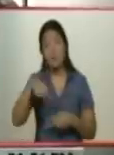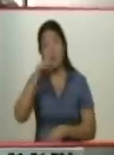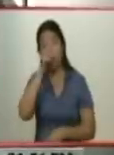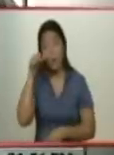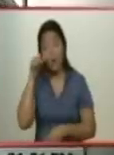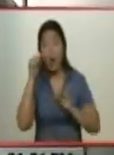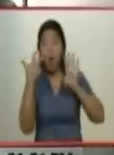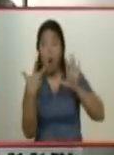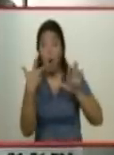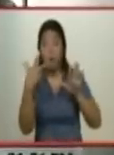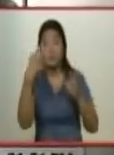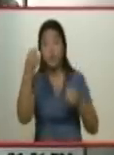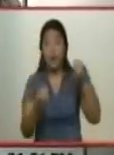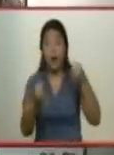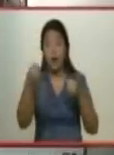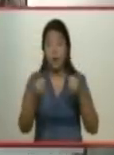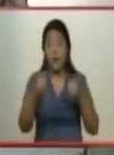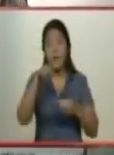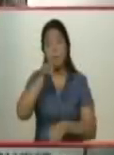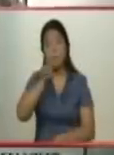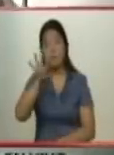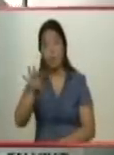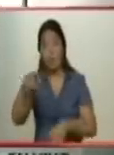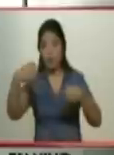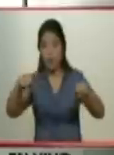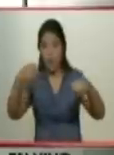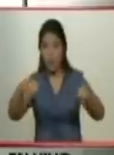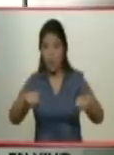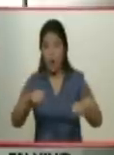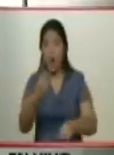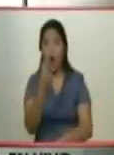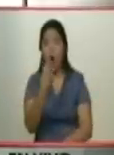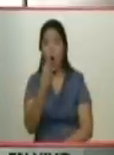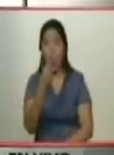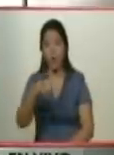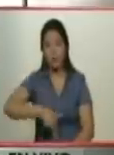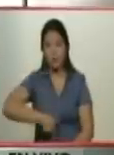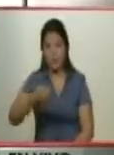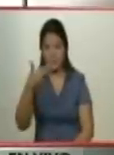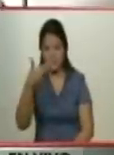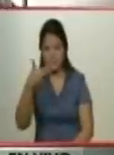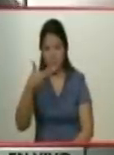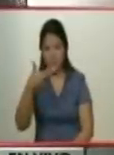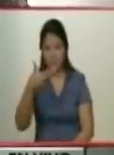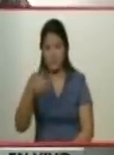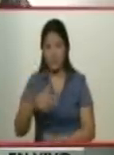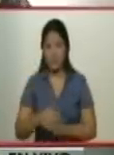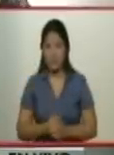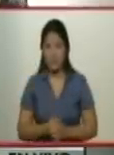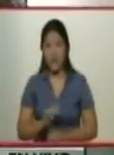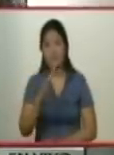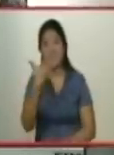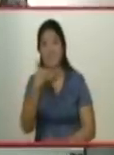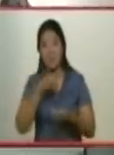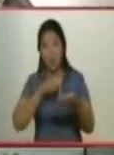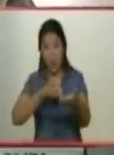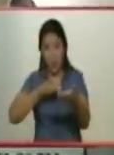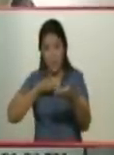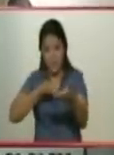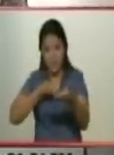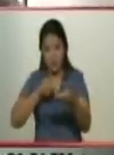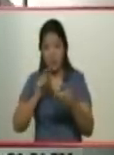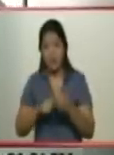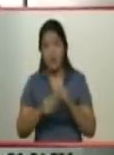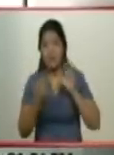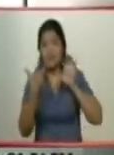recuperados 24 motos 11 armas cortas cinco armas larga tres fax